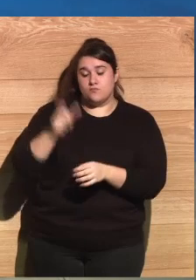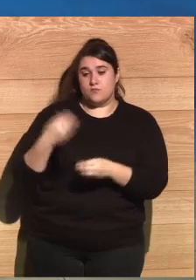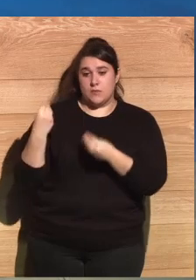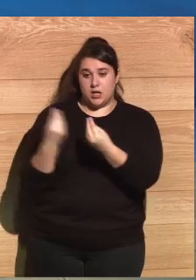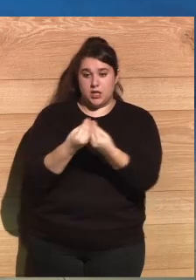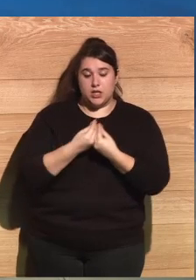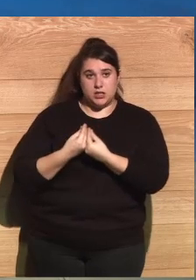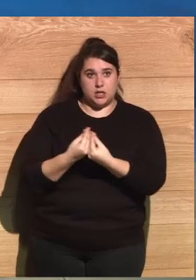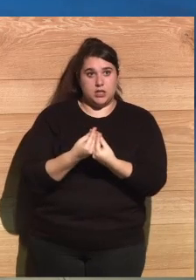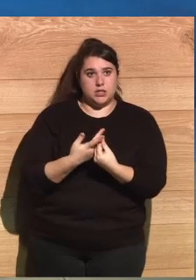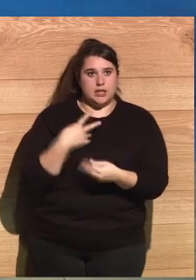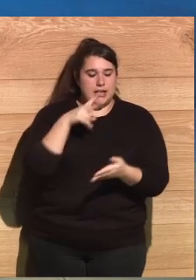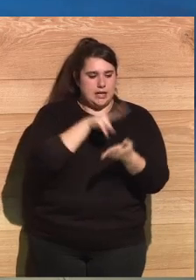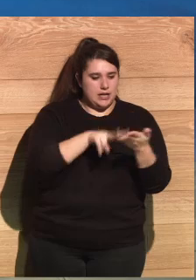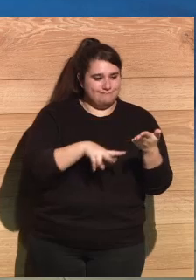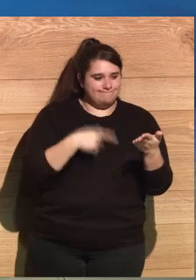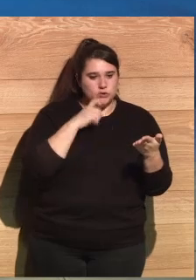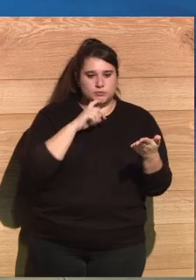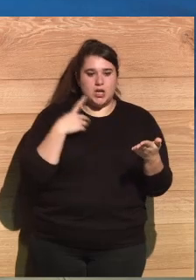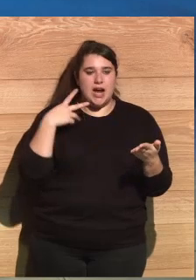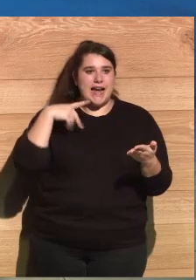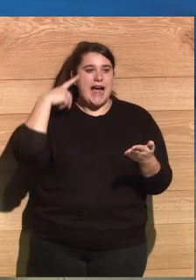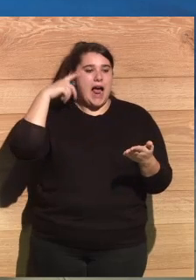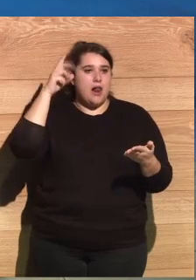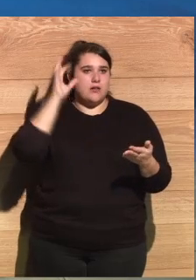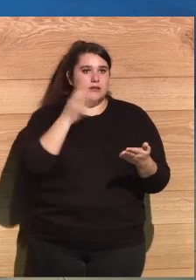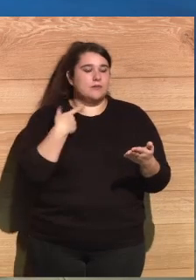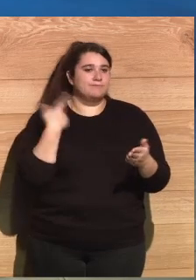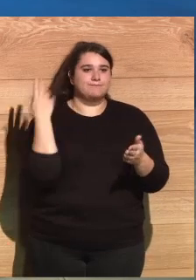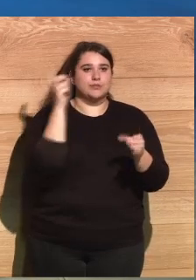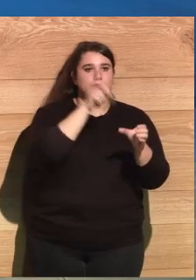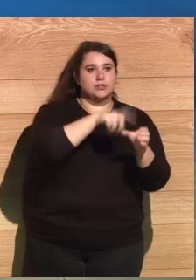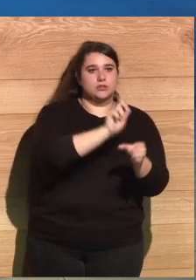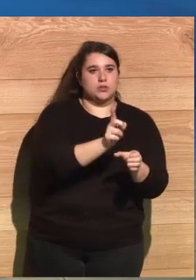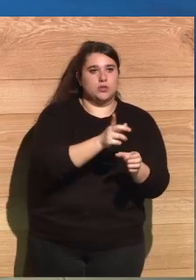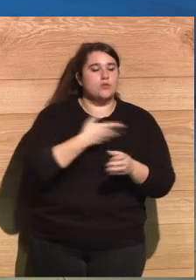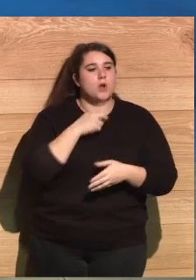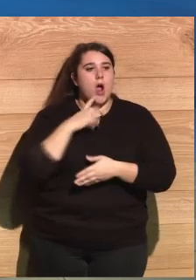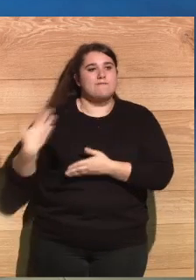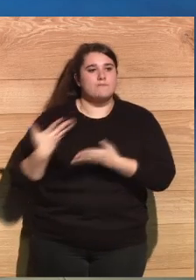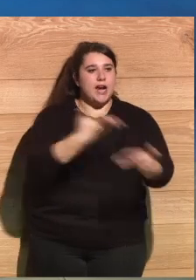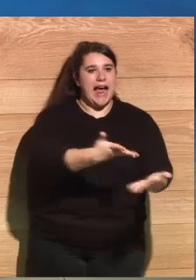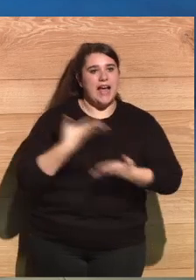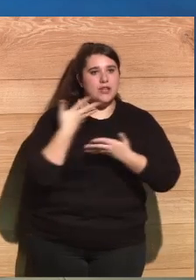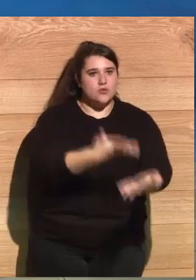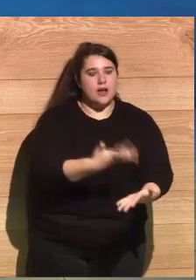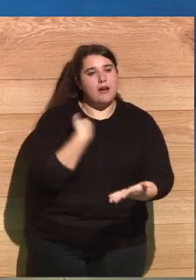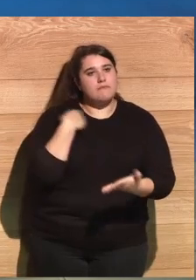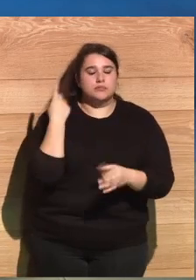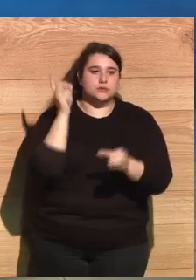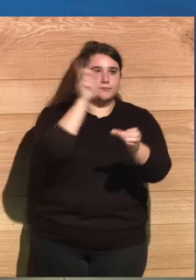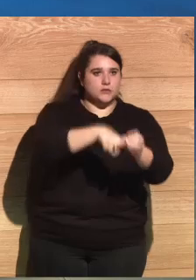ese libro, no solo no habían encontrado razones para no alistarse, sino que les había empujado a alistarse con más entusiasmo. Cosa que